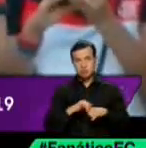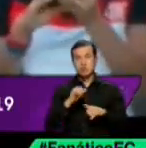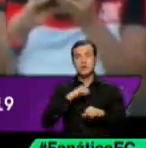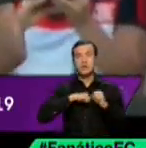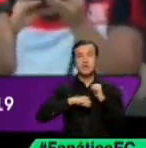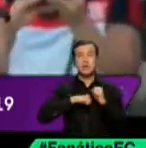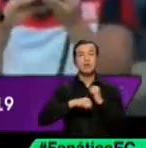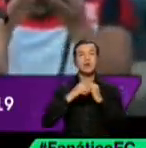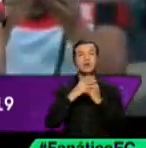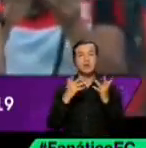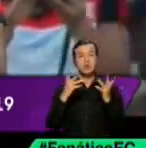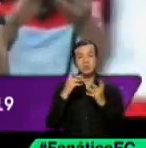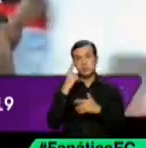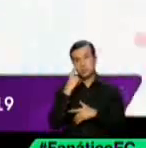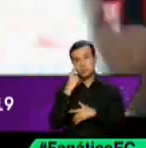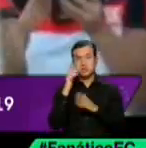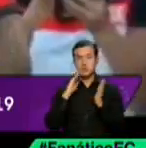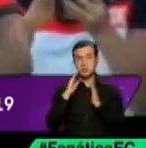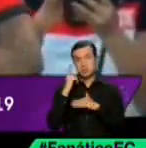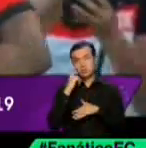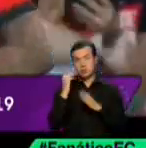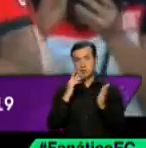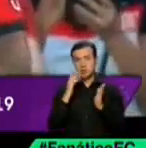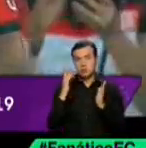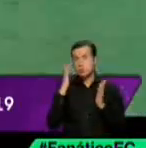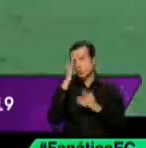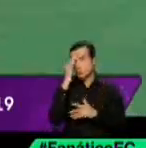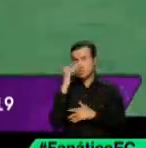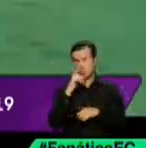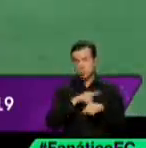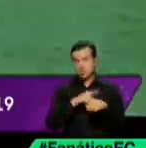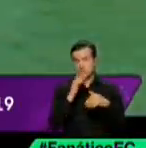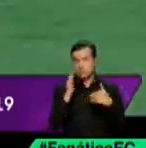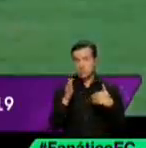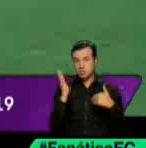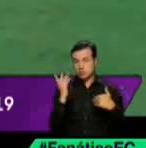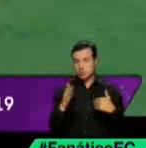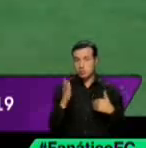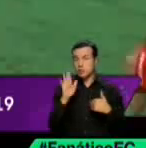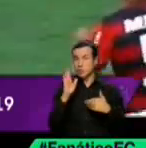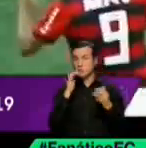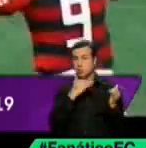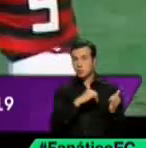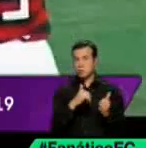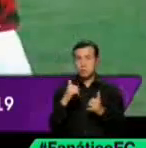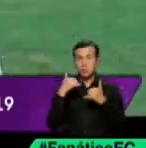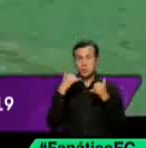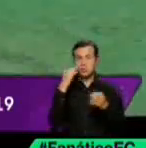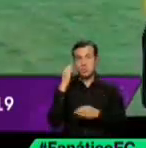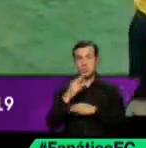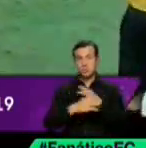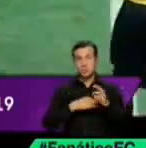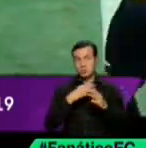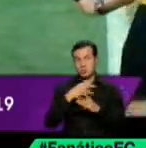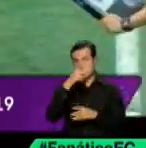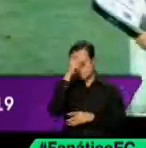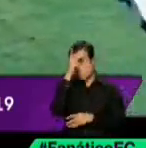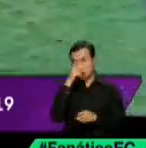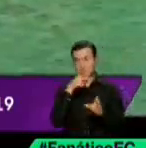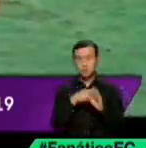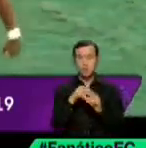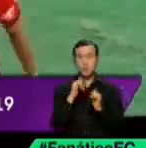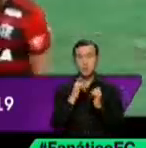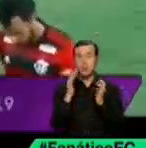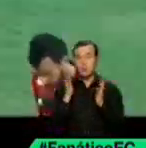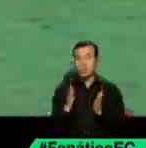delantero utilizó una medida cautelar por un determinado tiempo que le permitió jugar la Copa del Mundo con Perú. El